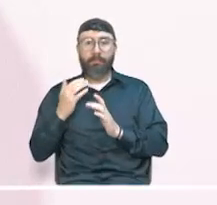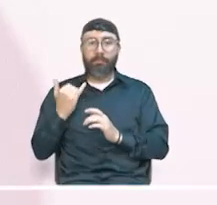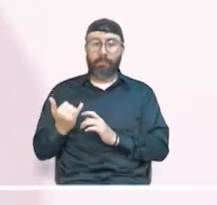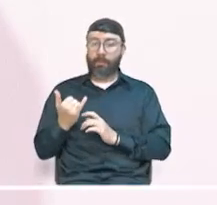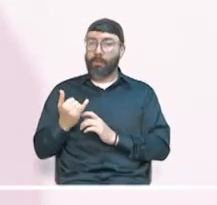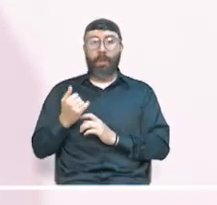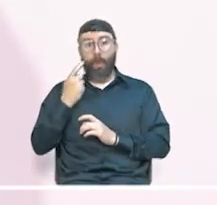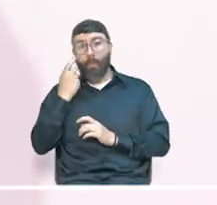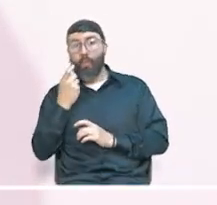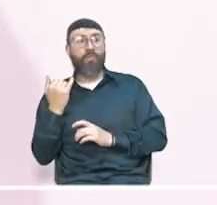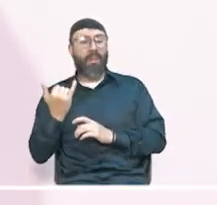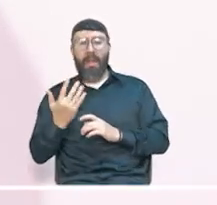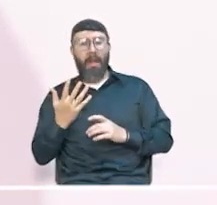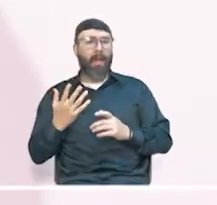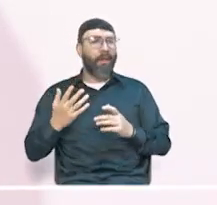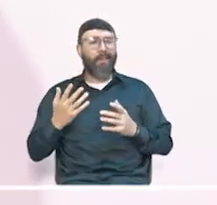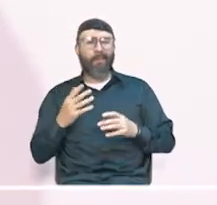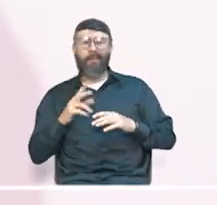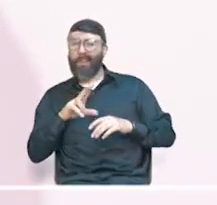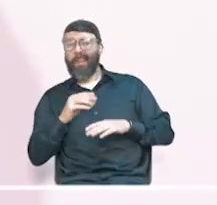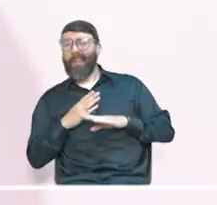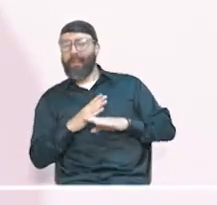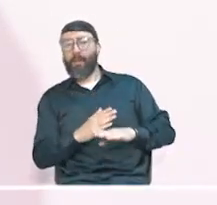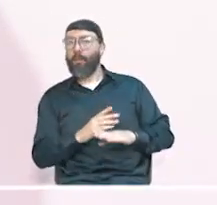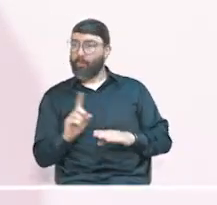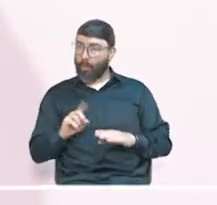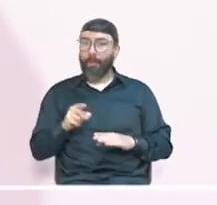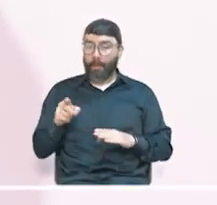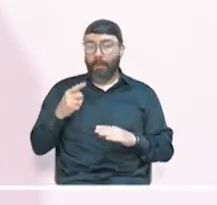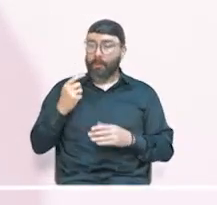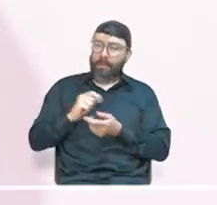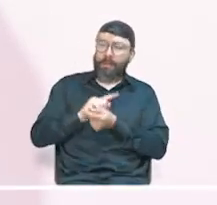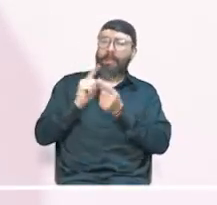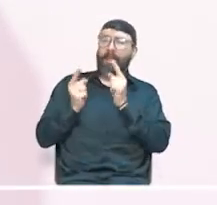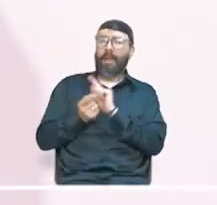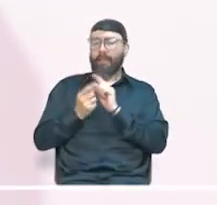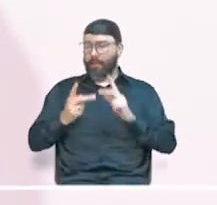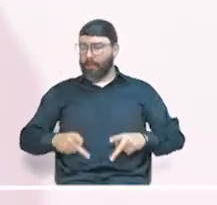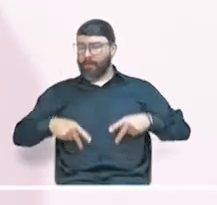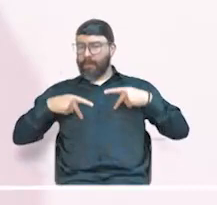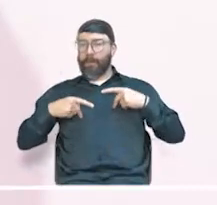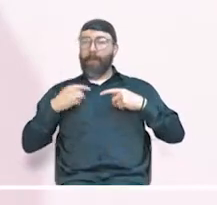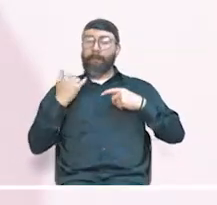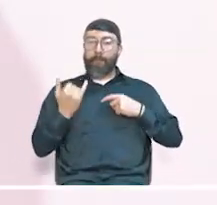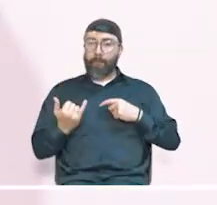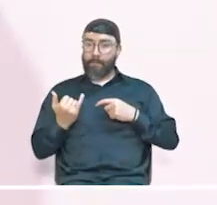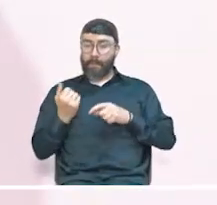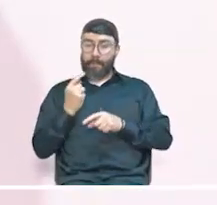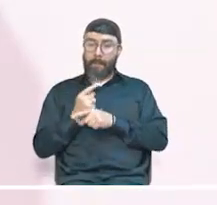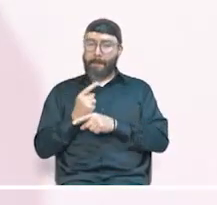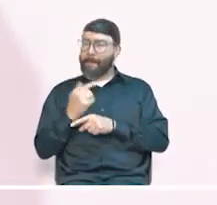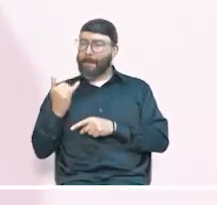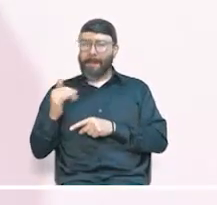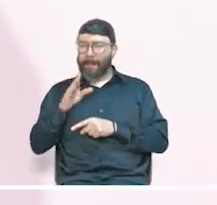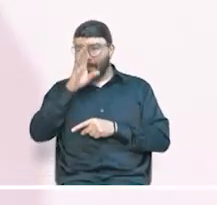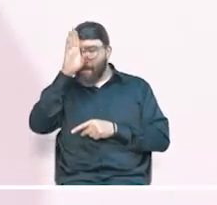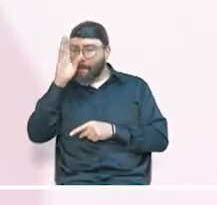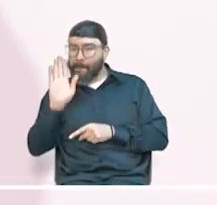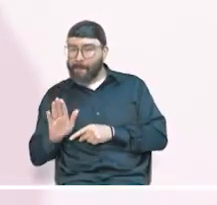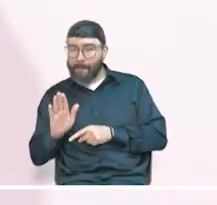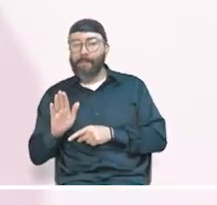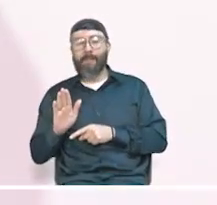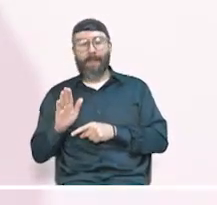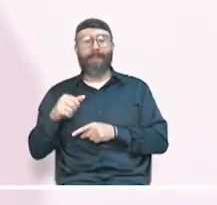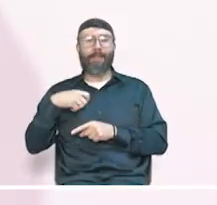busquen excusas para no hacerlo, busquen excusas realmente para cambiar de estilos de vida y para adoptar en sus hábitos el realmente tener una